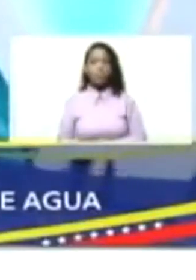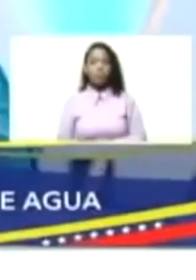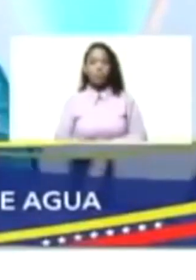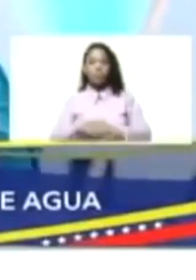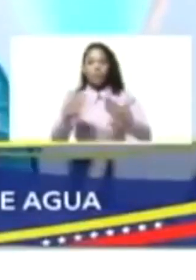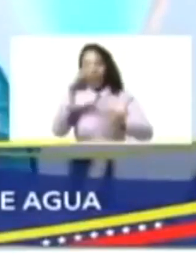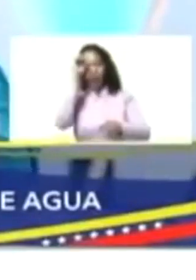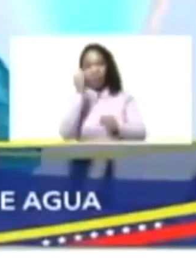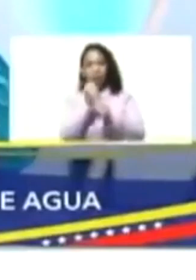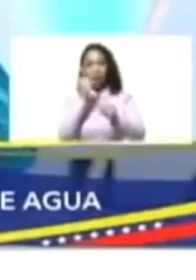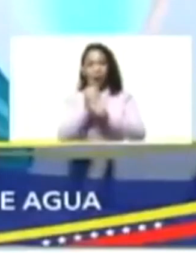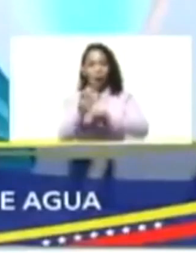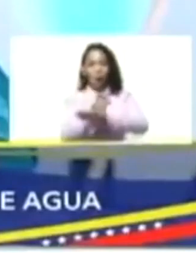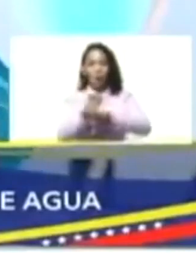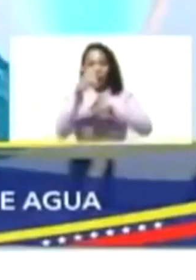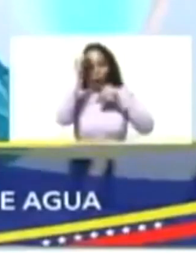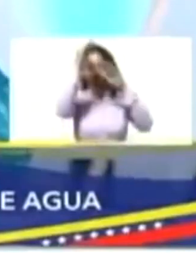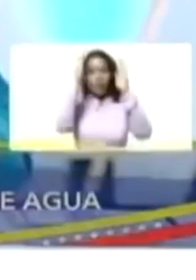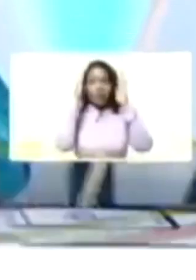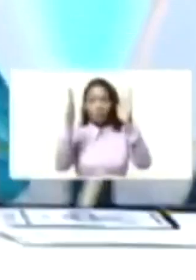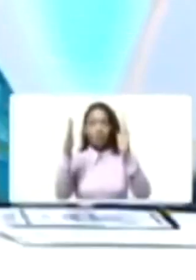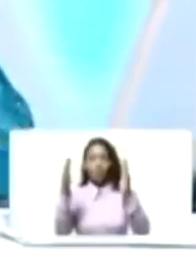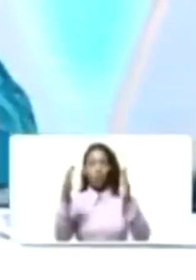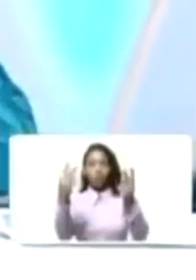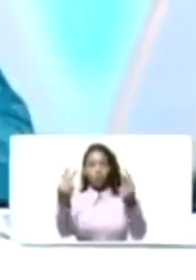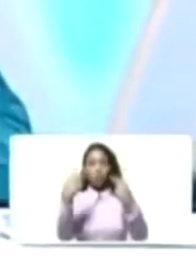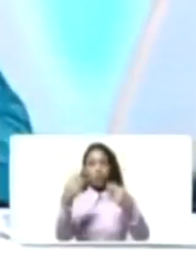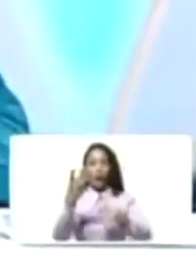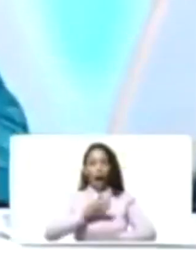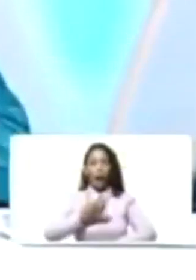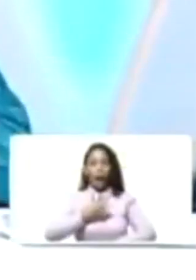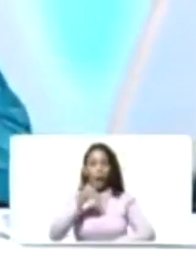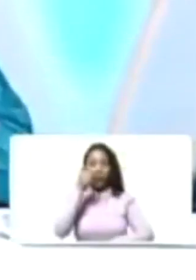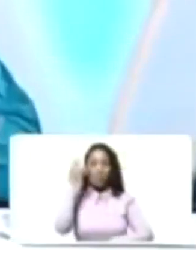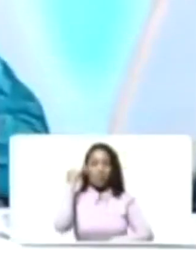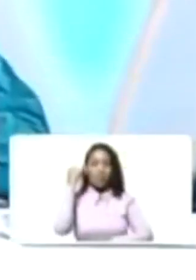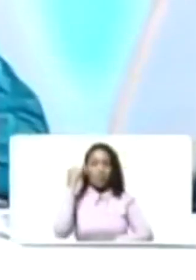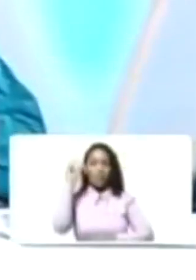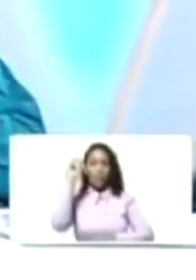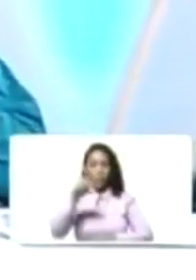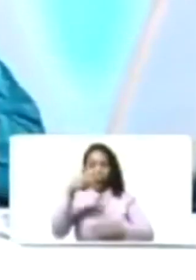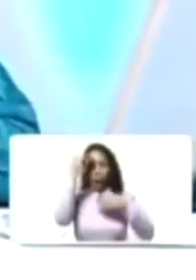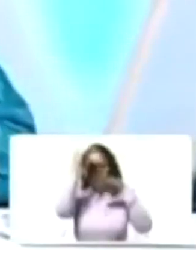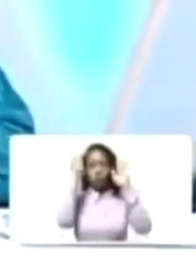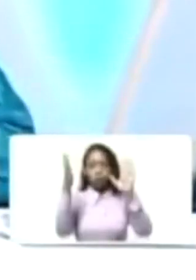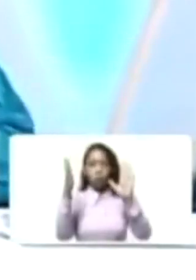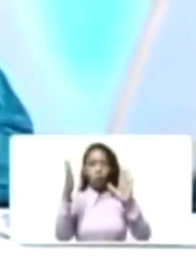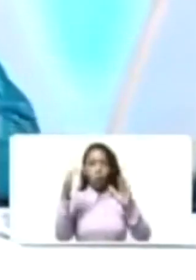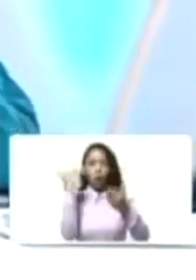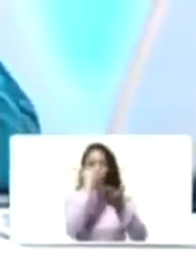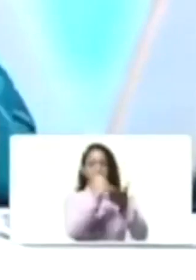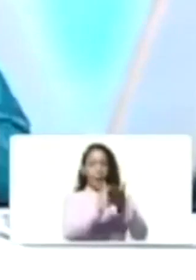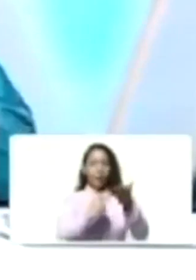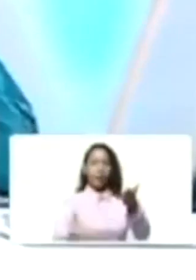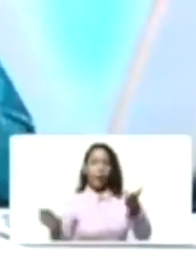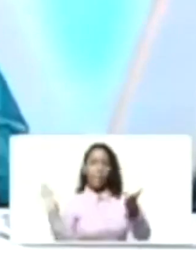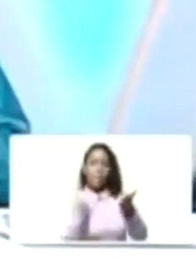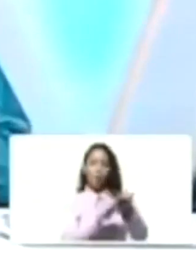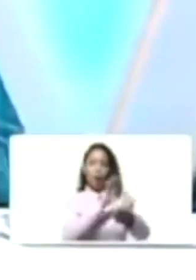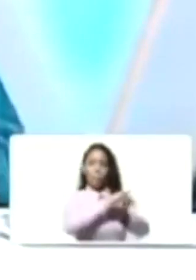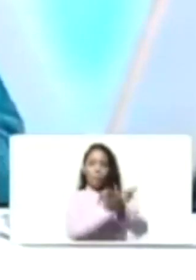trabajan. Atención alcaldes y alcaldesas, la agenda nos la establece el